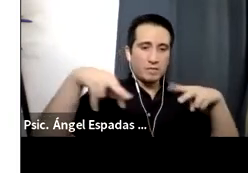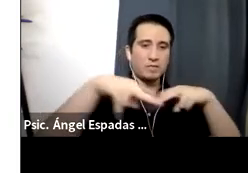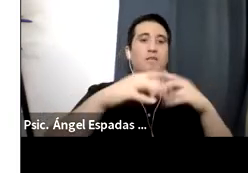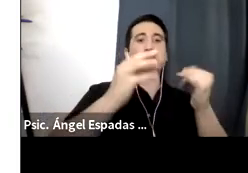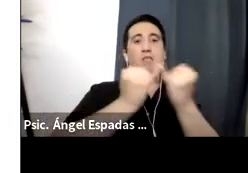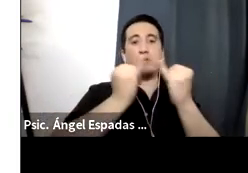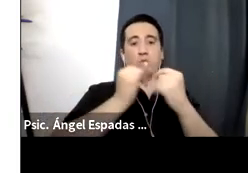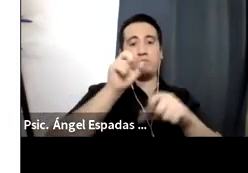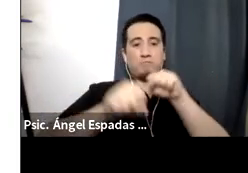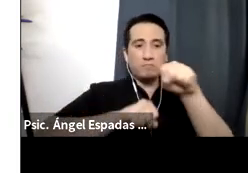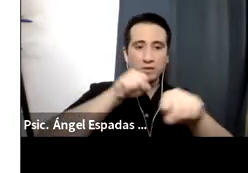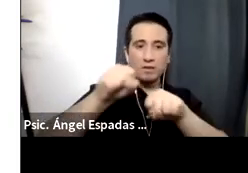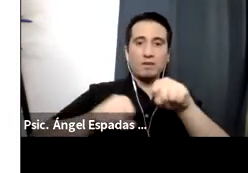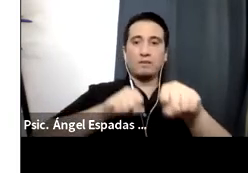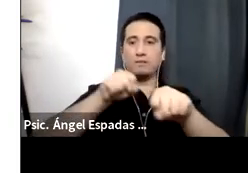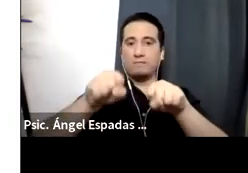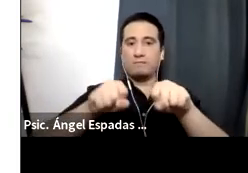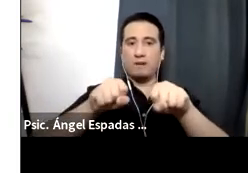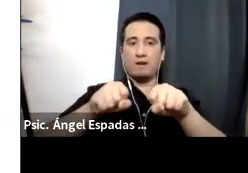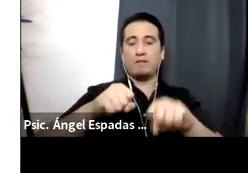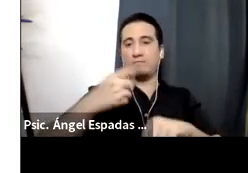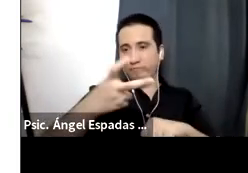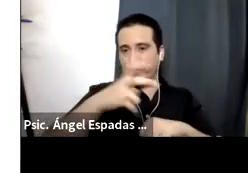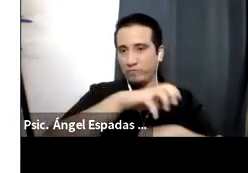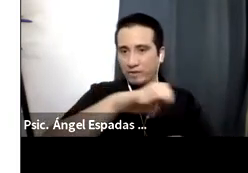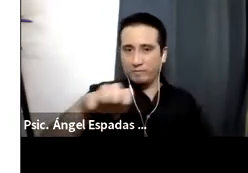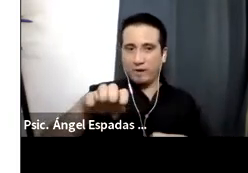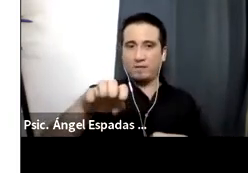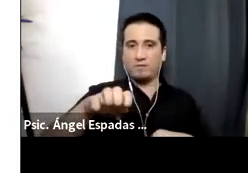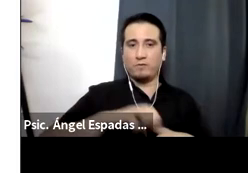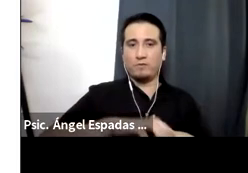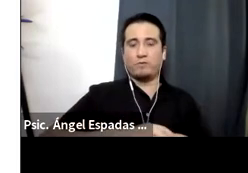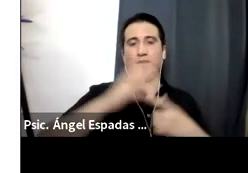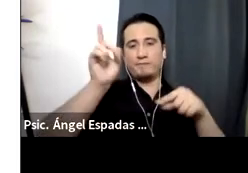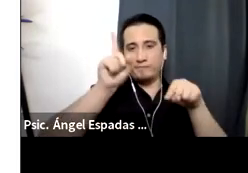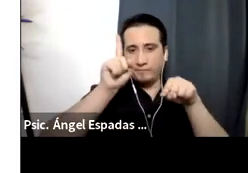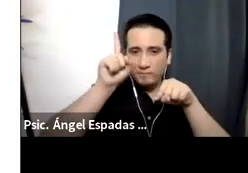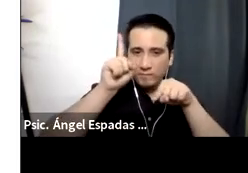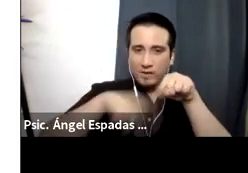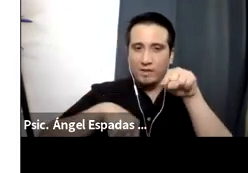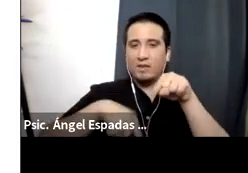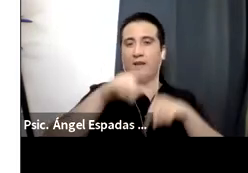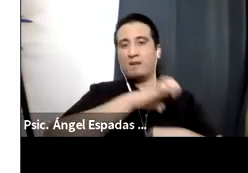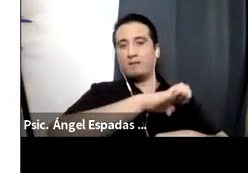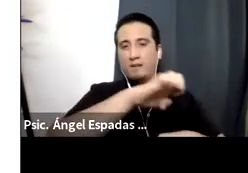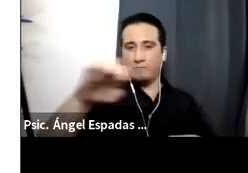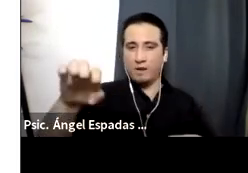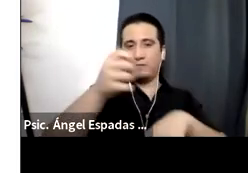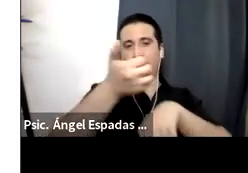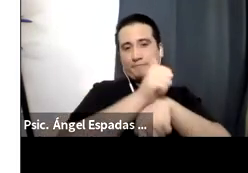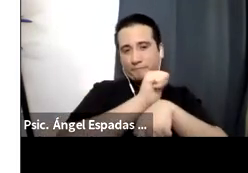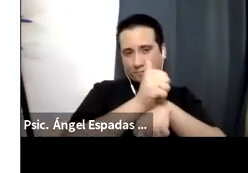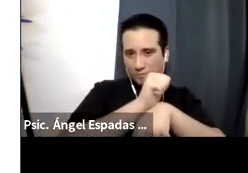esta movilidad activa en nuestros espacios y a lo mejor irle quitando espacio a los